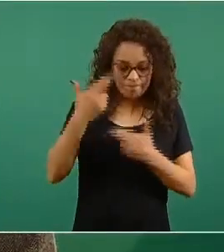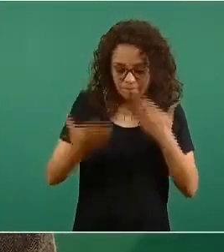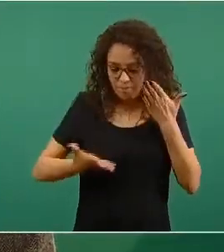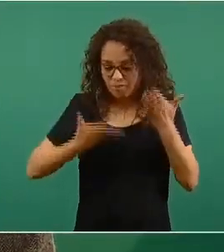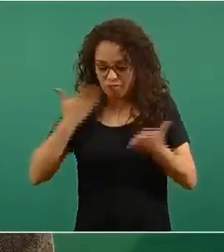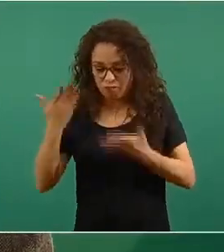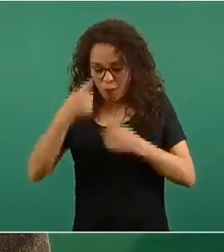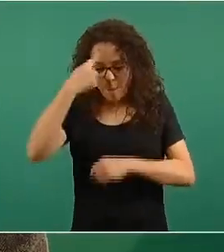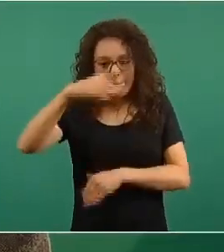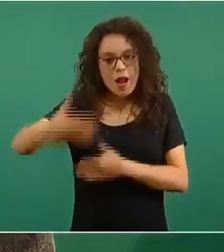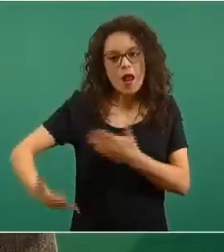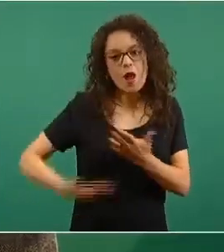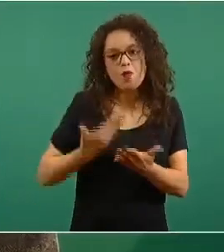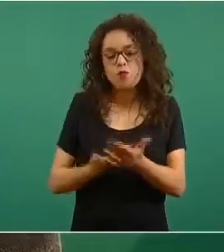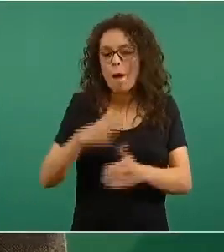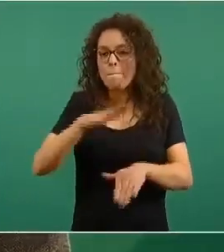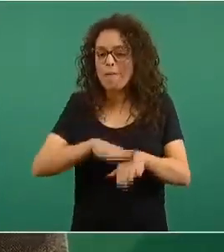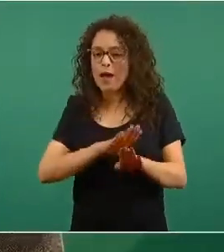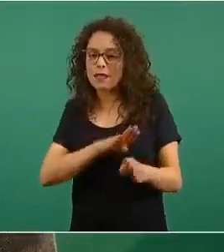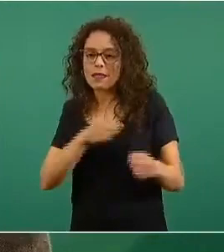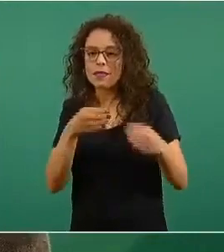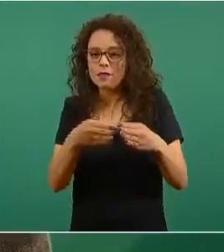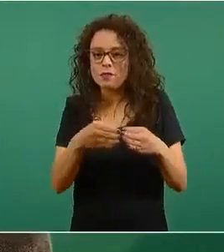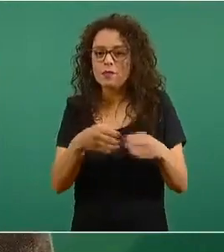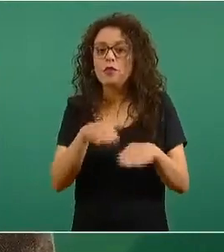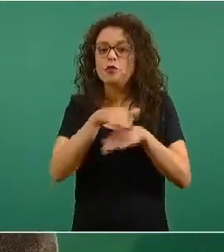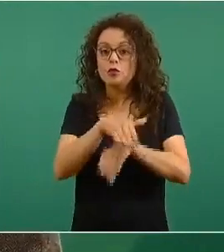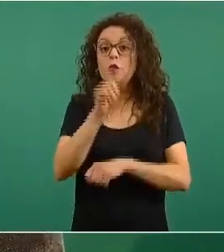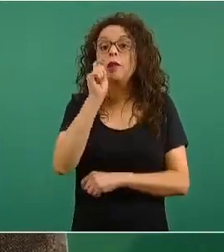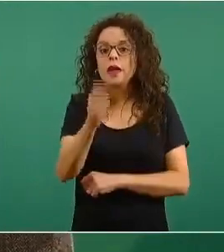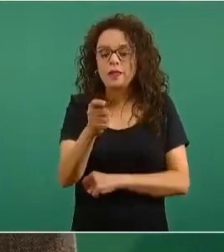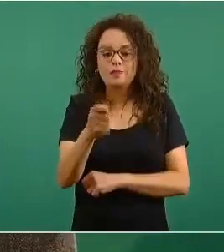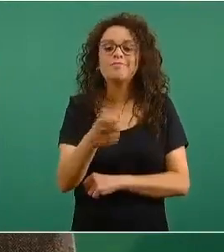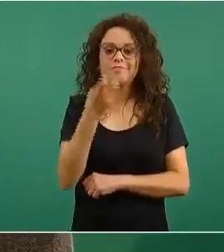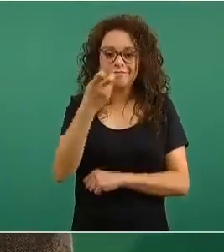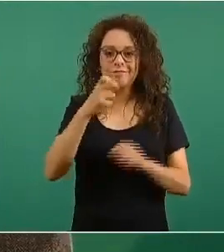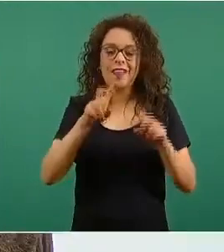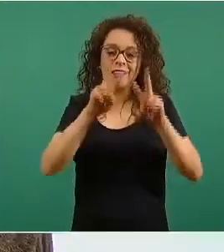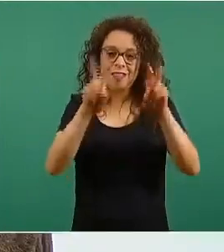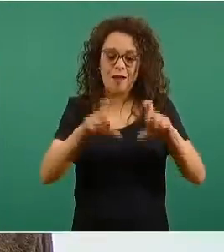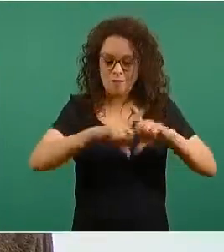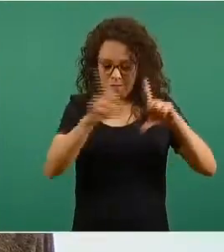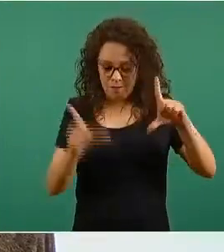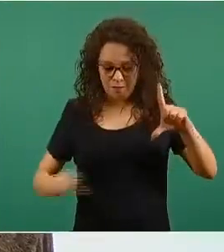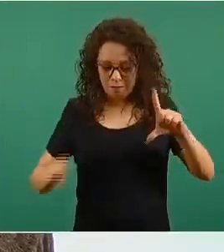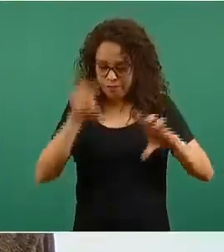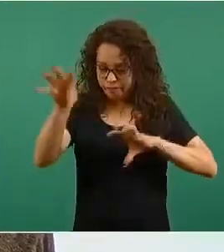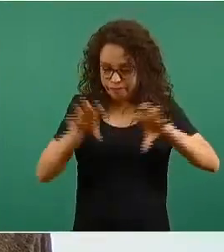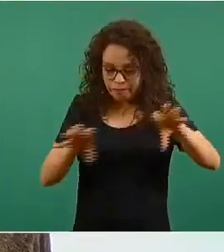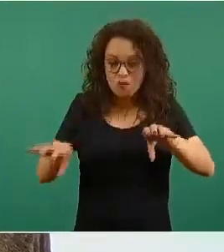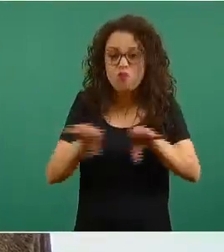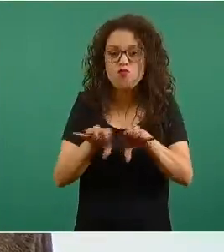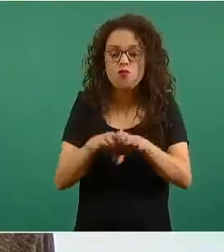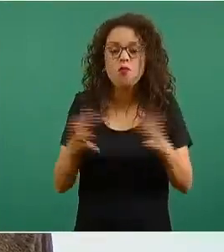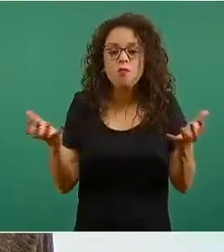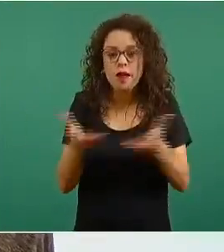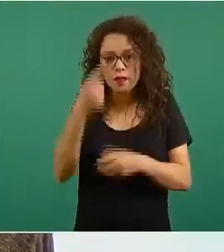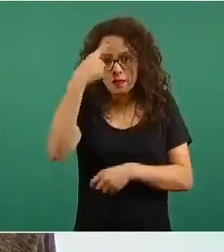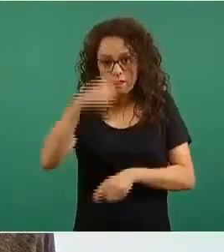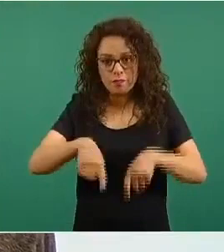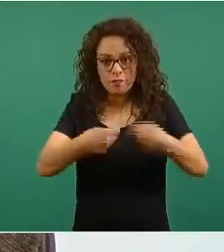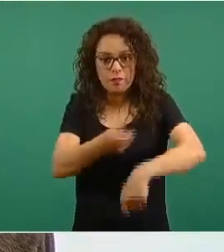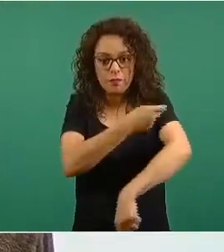específicas sobre esto, por ejemplo, la distribución territorial, o para incorporar